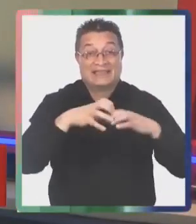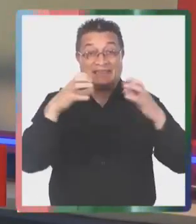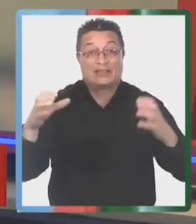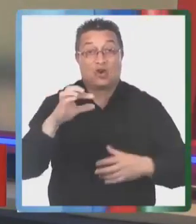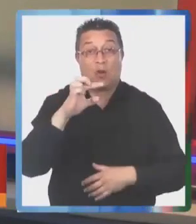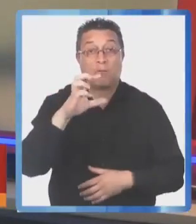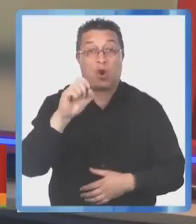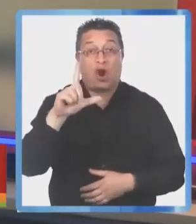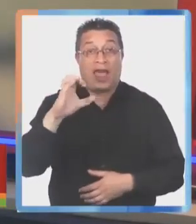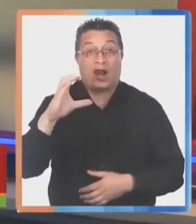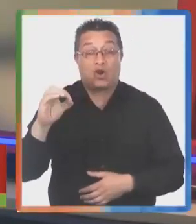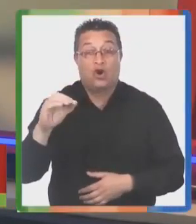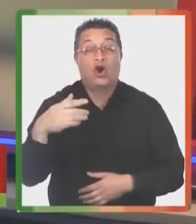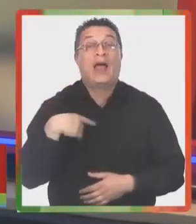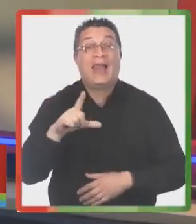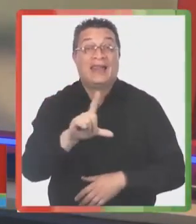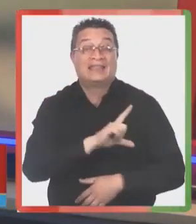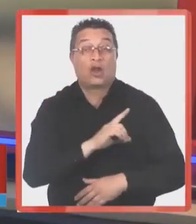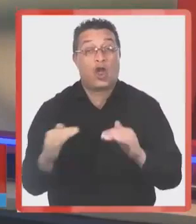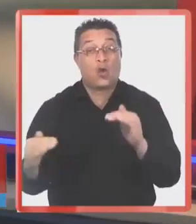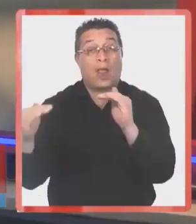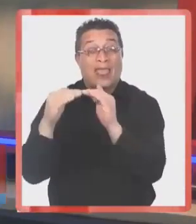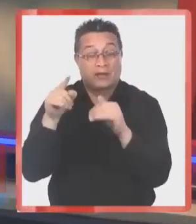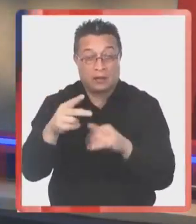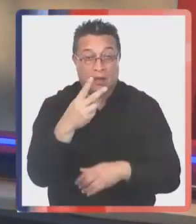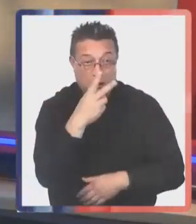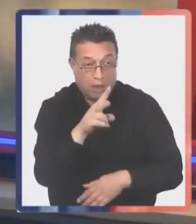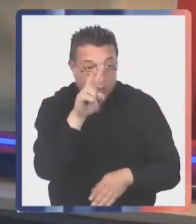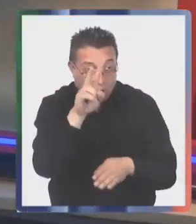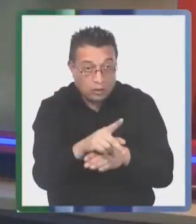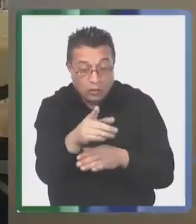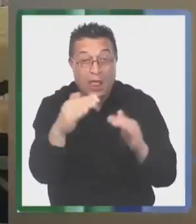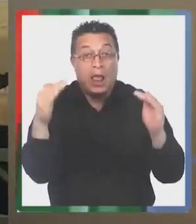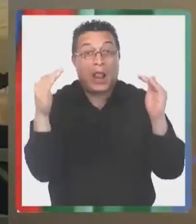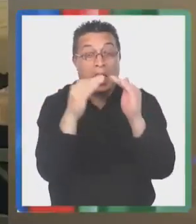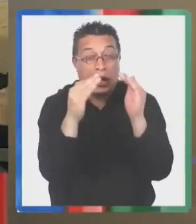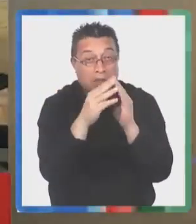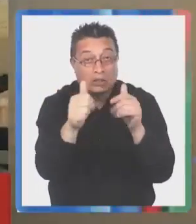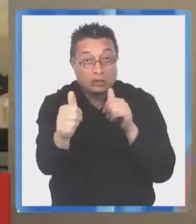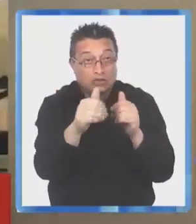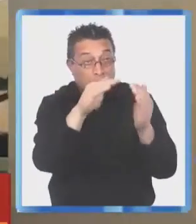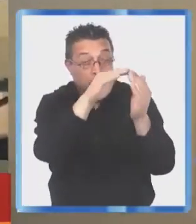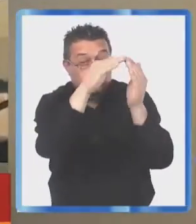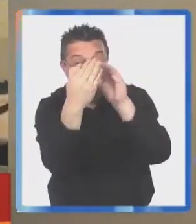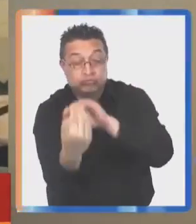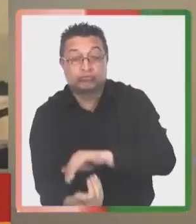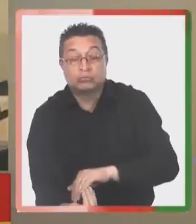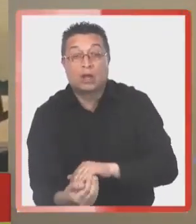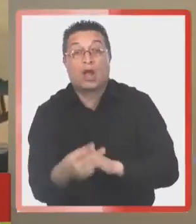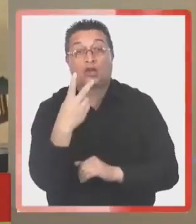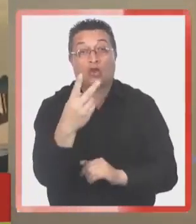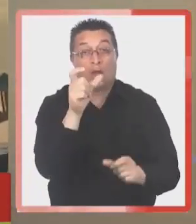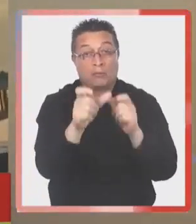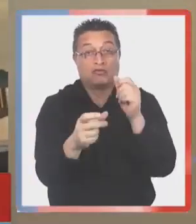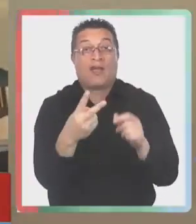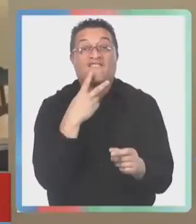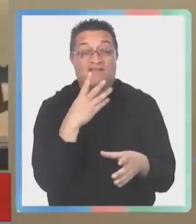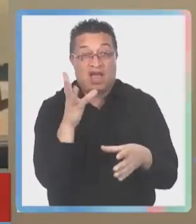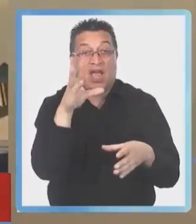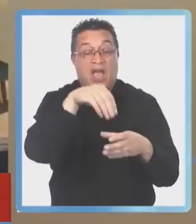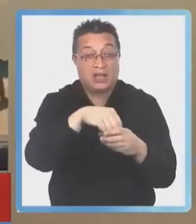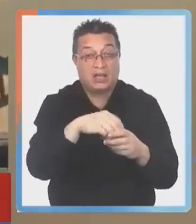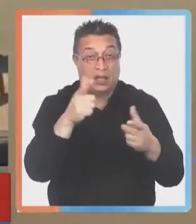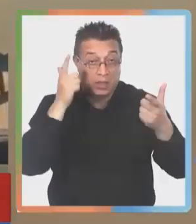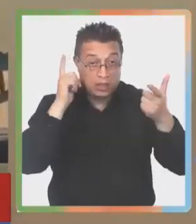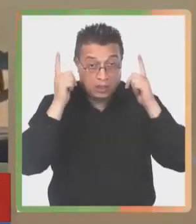en el Cerro Polanco los estudiantes del Liceo La Igualdad fueron testigos del momento exacto en que una casa cercana se derrumba. 2 personas